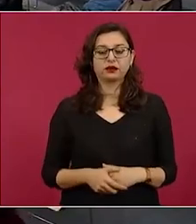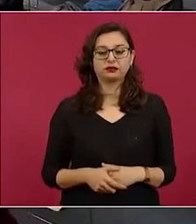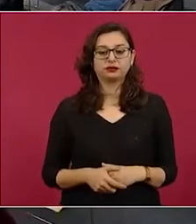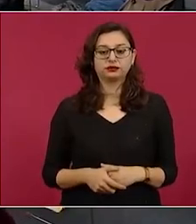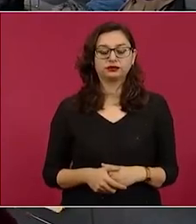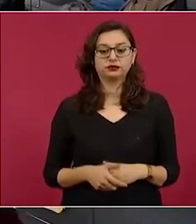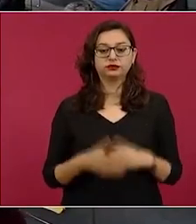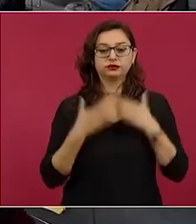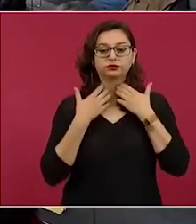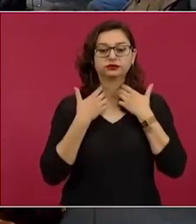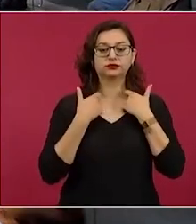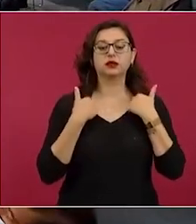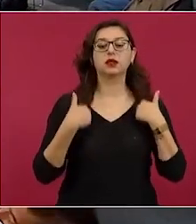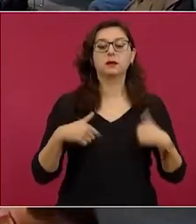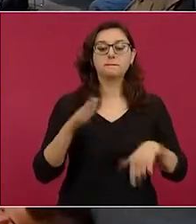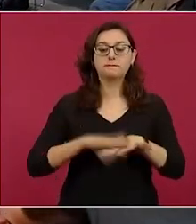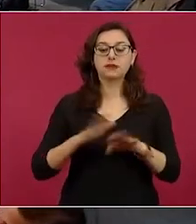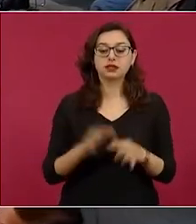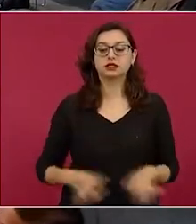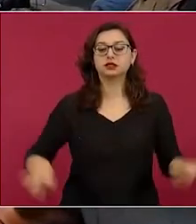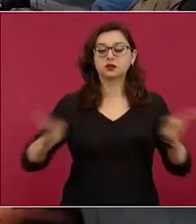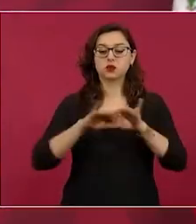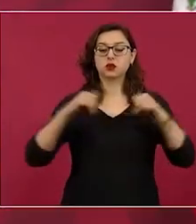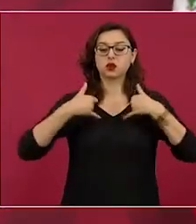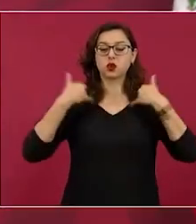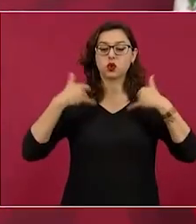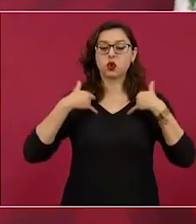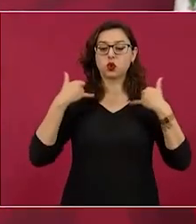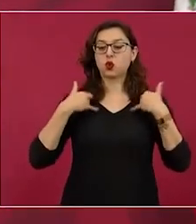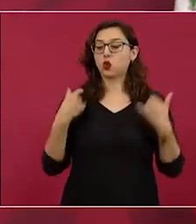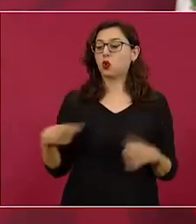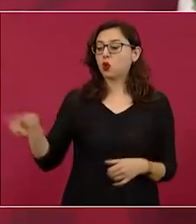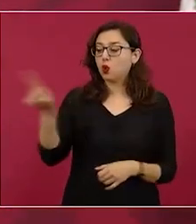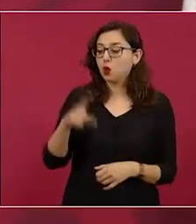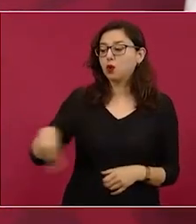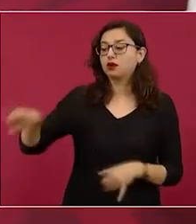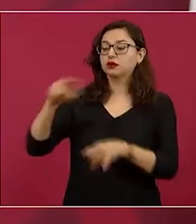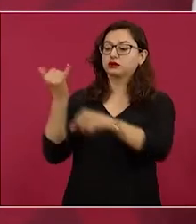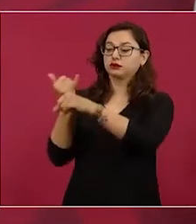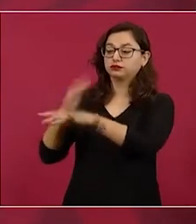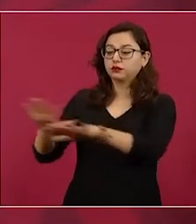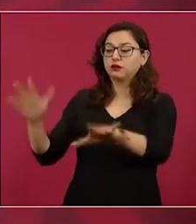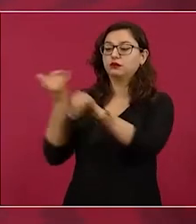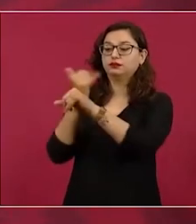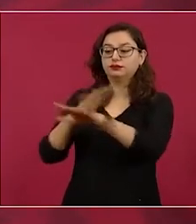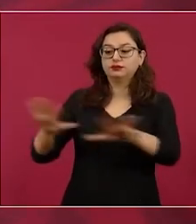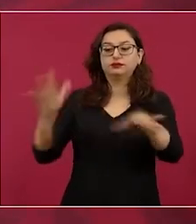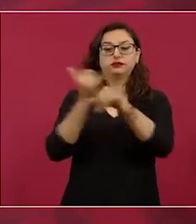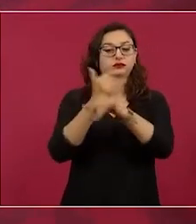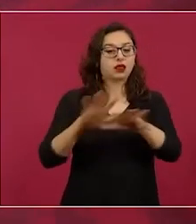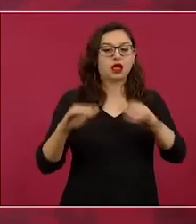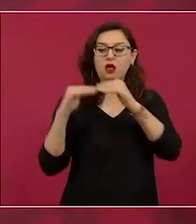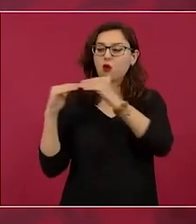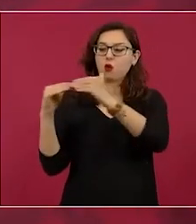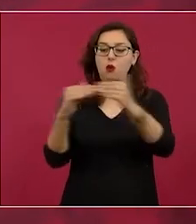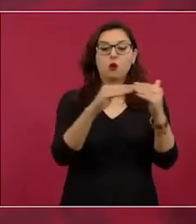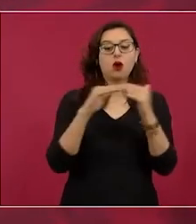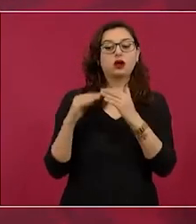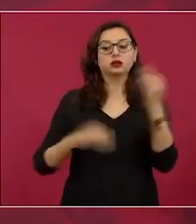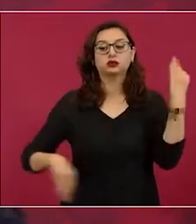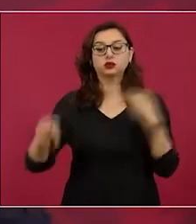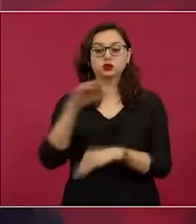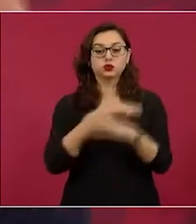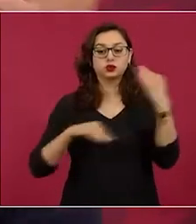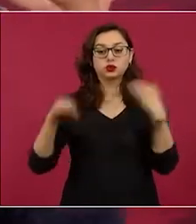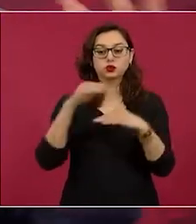informar mucho a los jóvenes, aunque vengan de familias conservadoras,